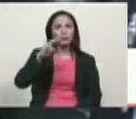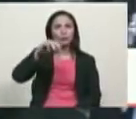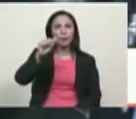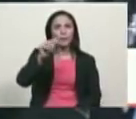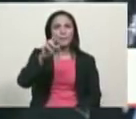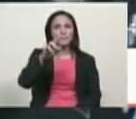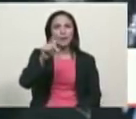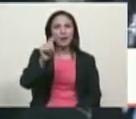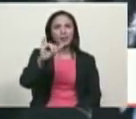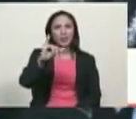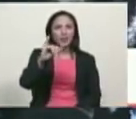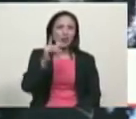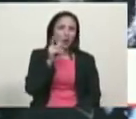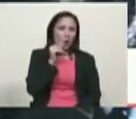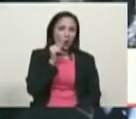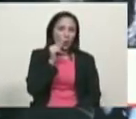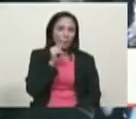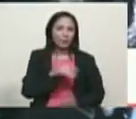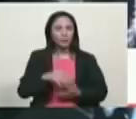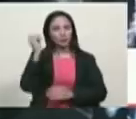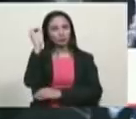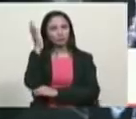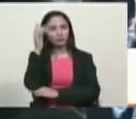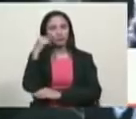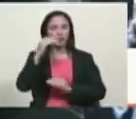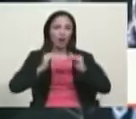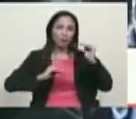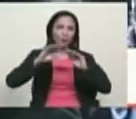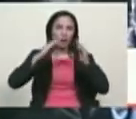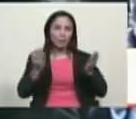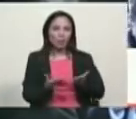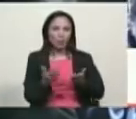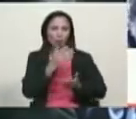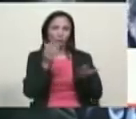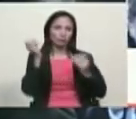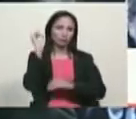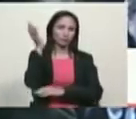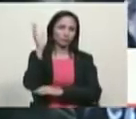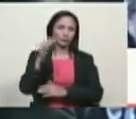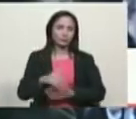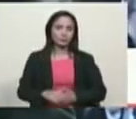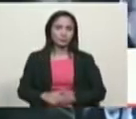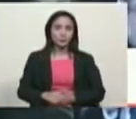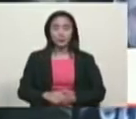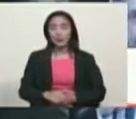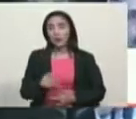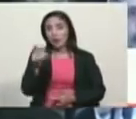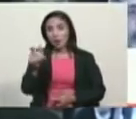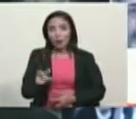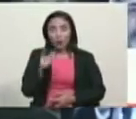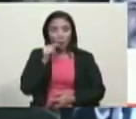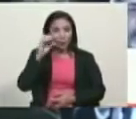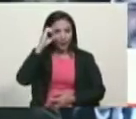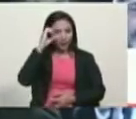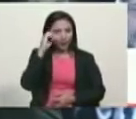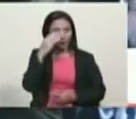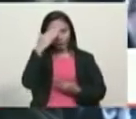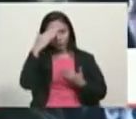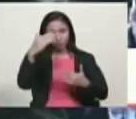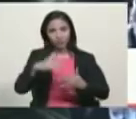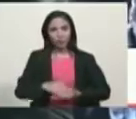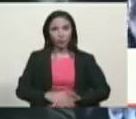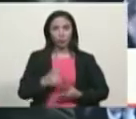Conferencia Internacional por el Equilibrio del Mundo. Allí, en la apertura, Ernesto hizo un saludo después de